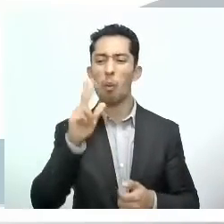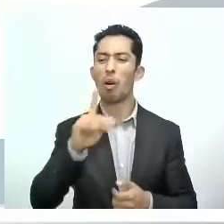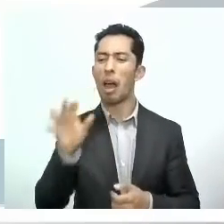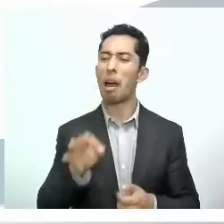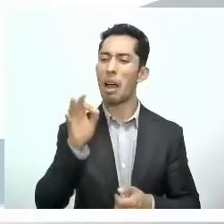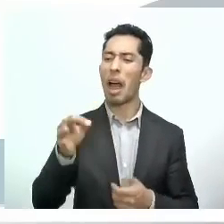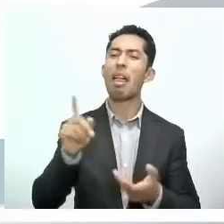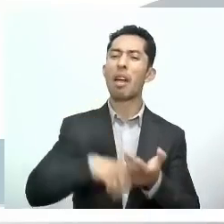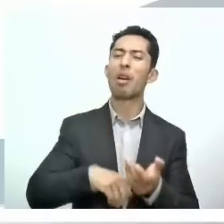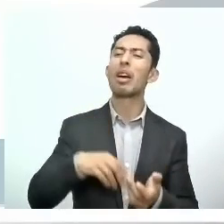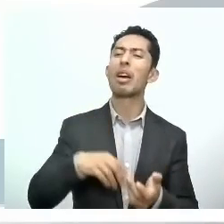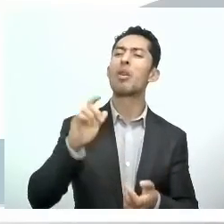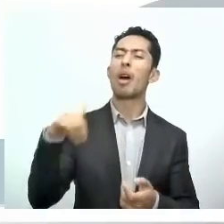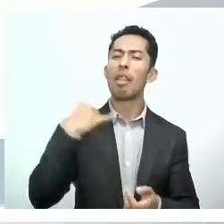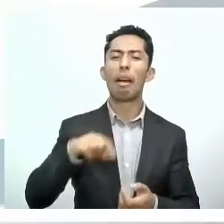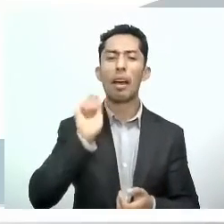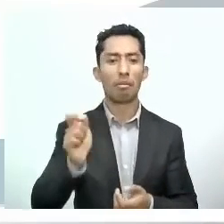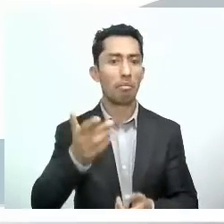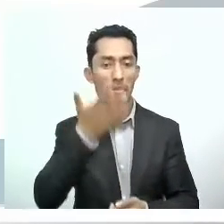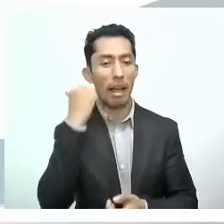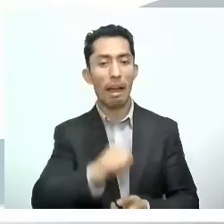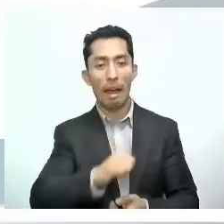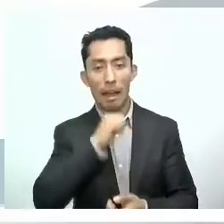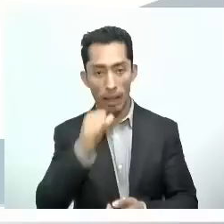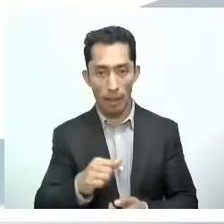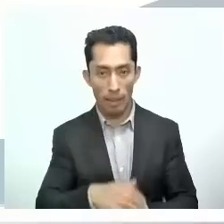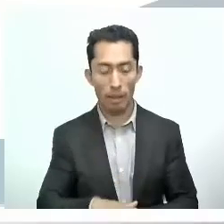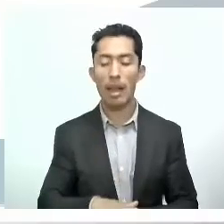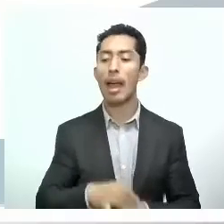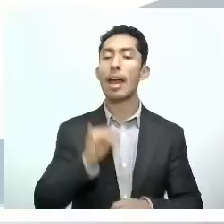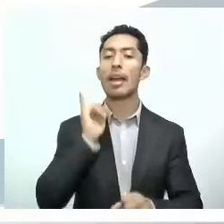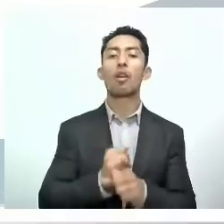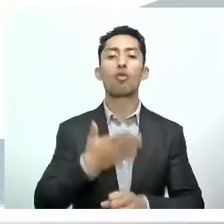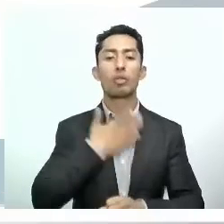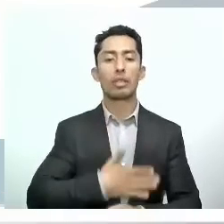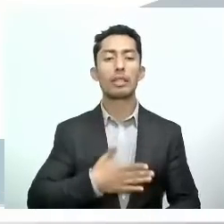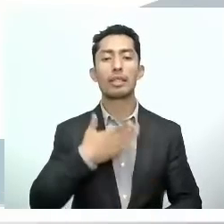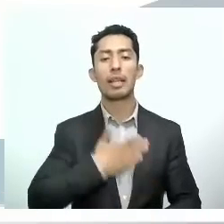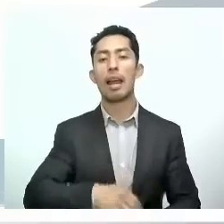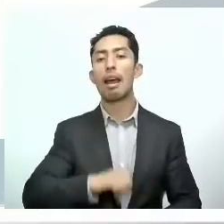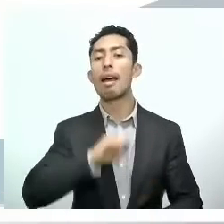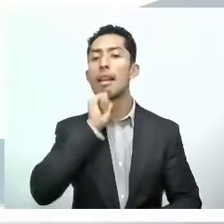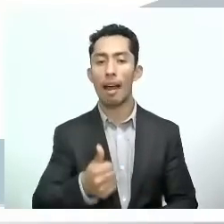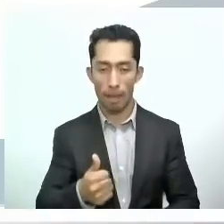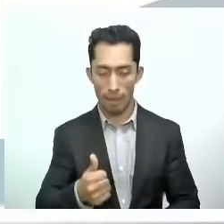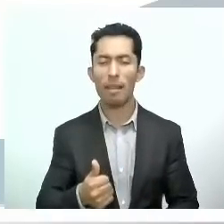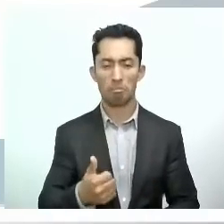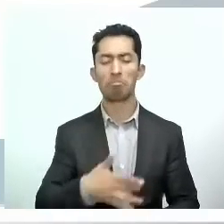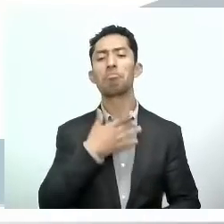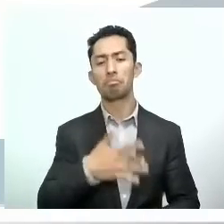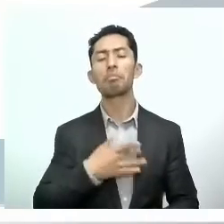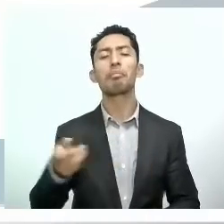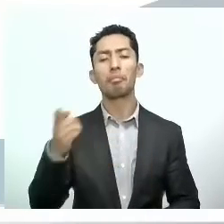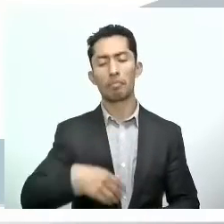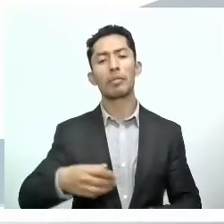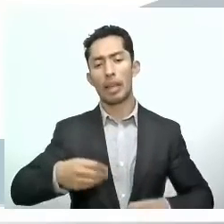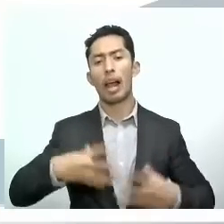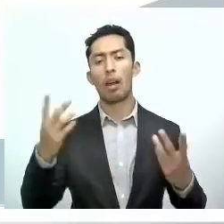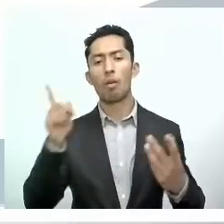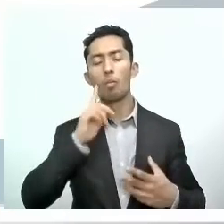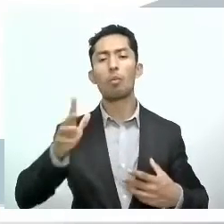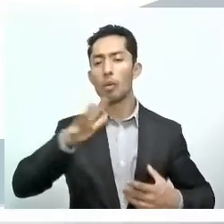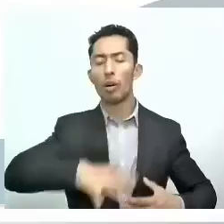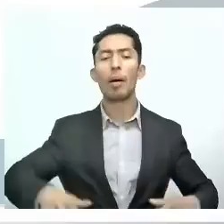Yucatán. E injusticia. Hay una percepción de injusticia por parte de la ciudadanía que